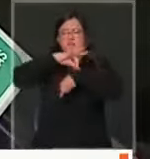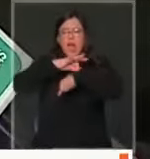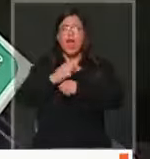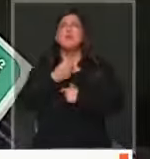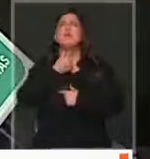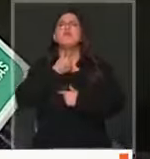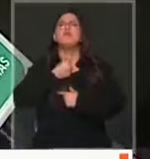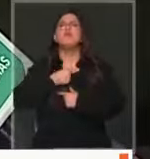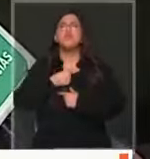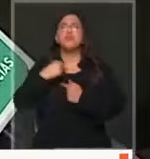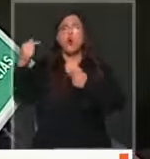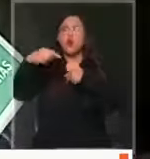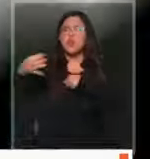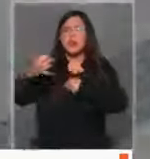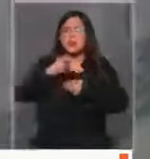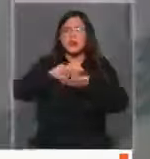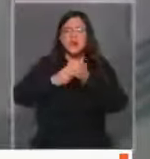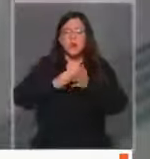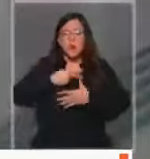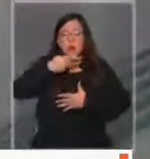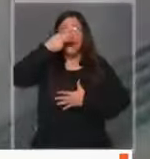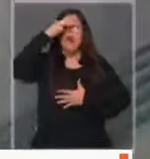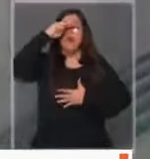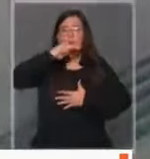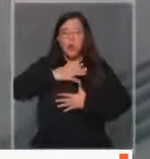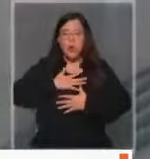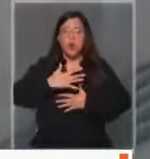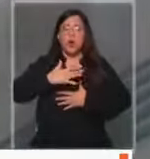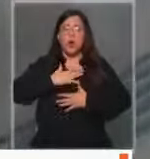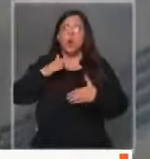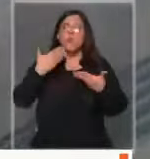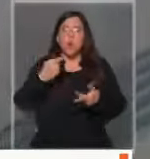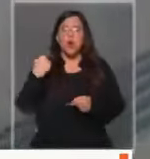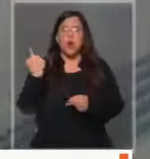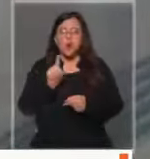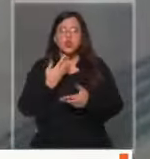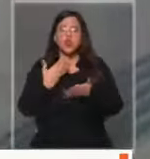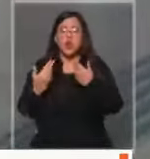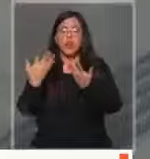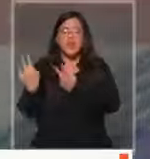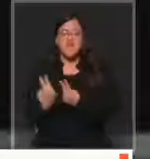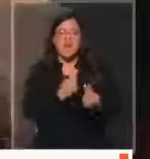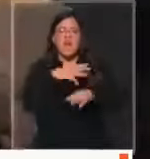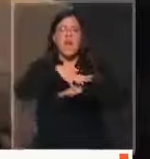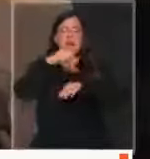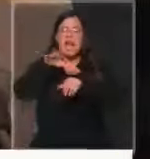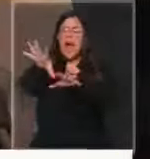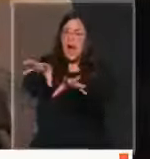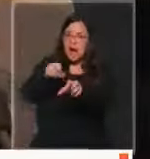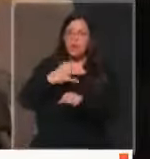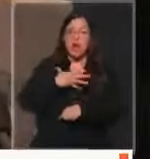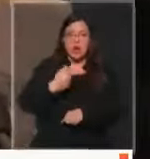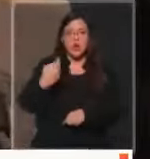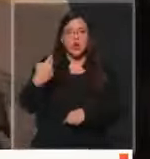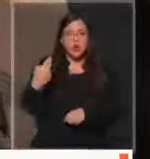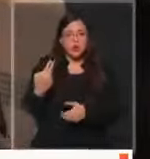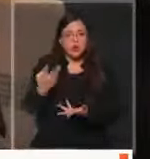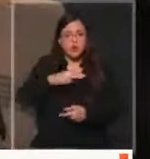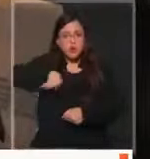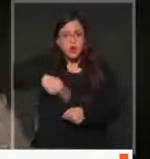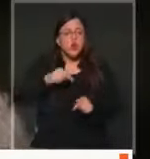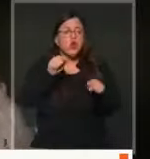llaman que está con un cuadro respiratorio. Es por eso que ahora vamos en camino a Arica a buscar a nuestros hijos. Y es lo que busca este grupo